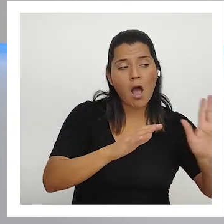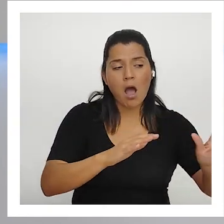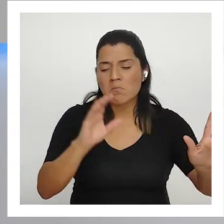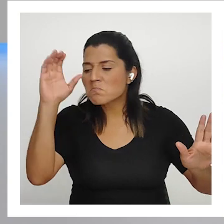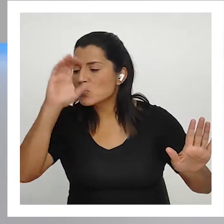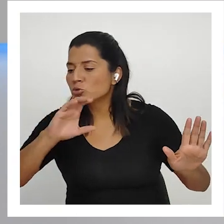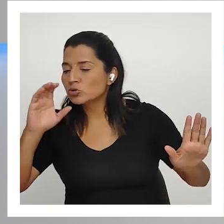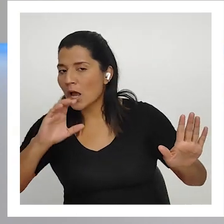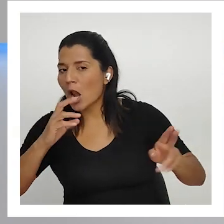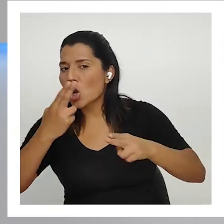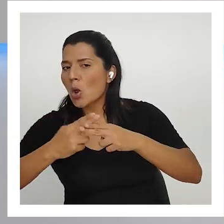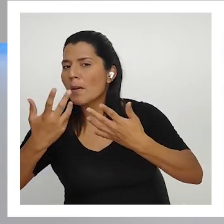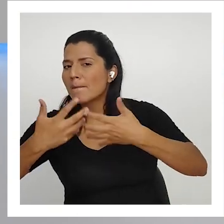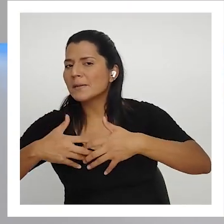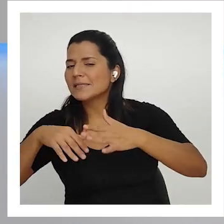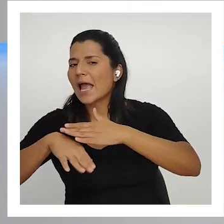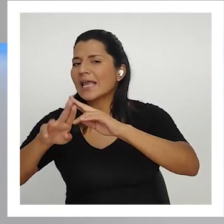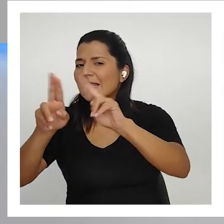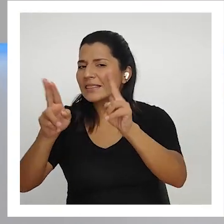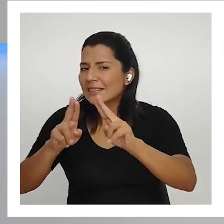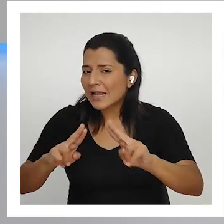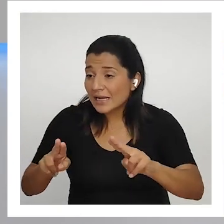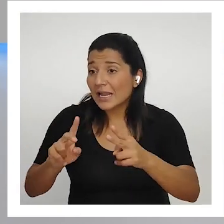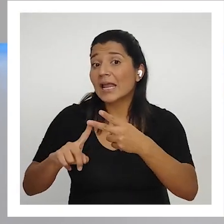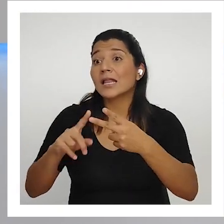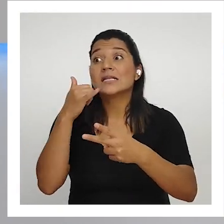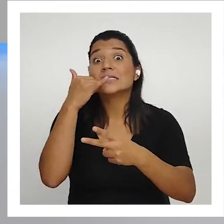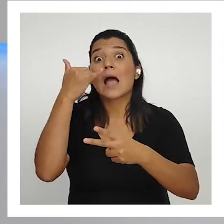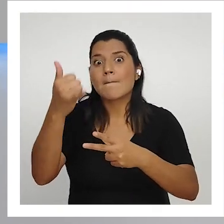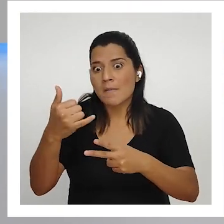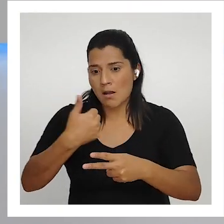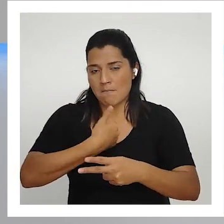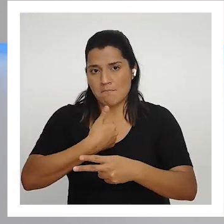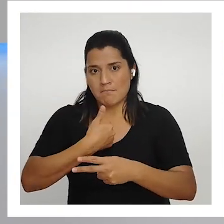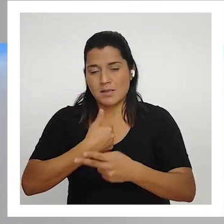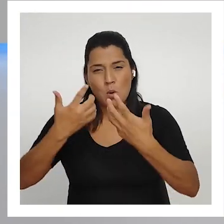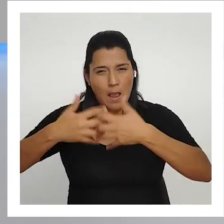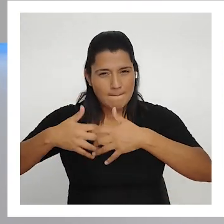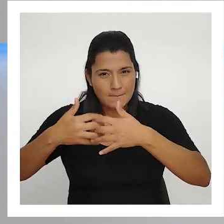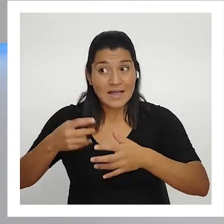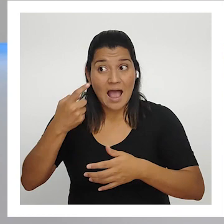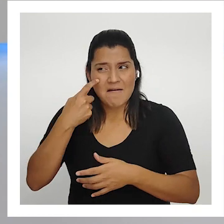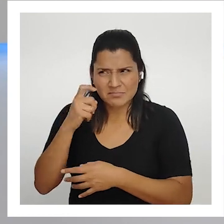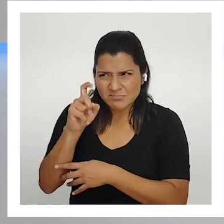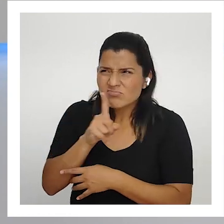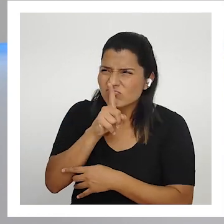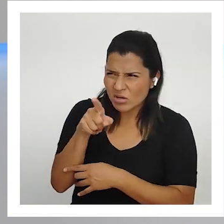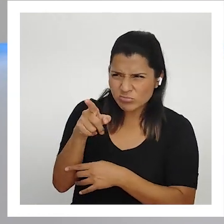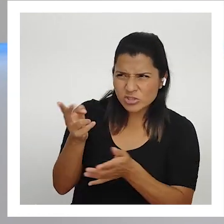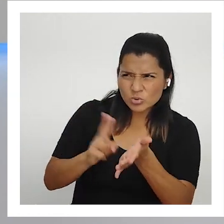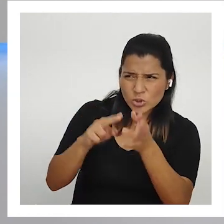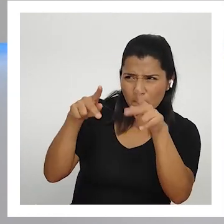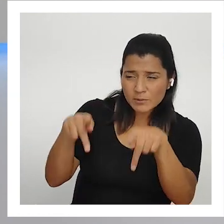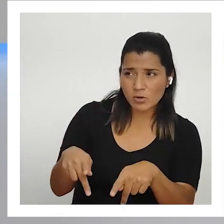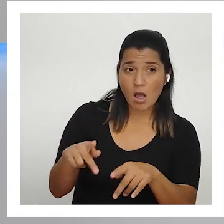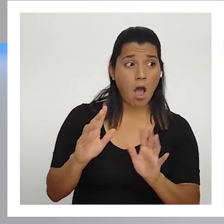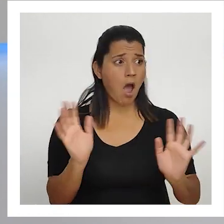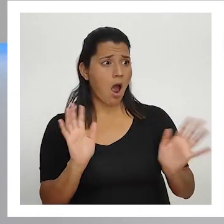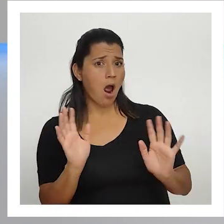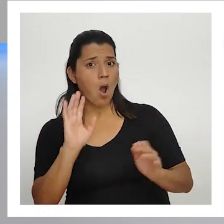muy importante la investigación, para decirlo de alguna forma, propia que pueden hacer las personas. Ahora todo resulta que está en Internet, todo es de libre